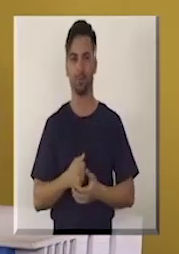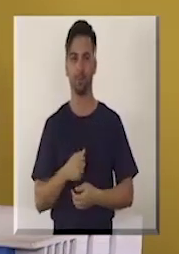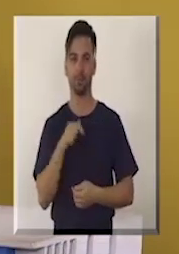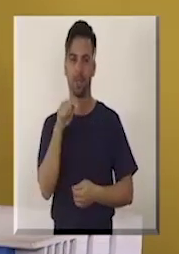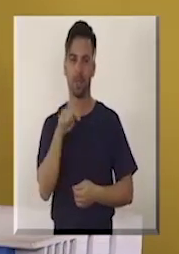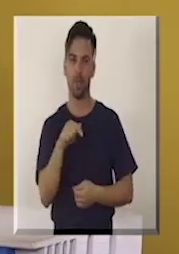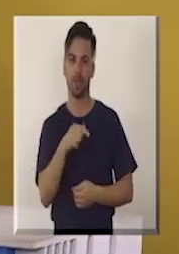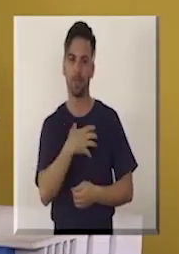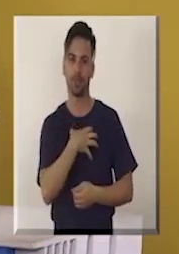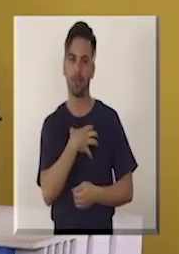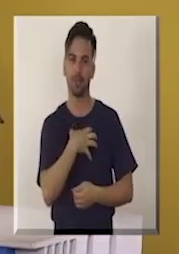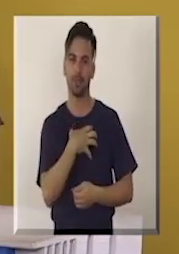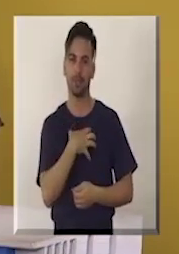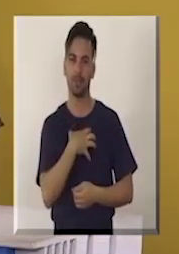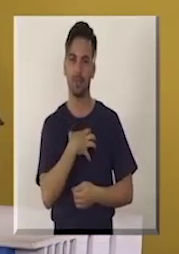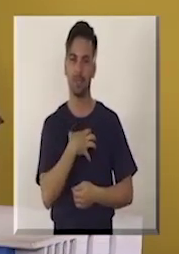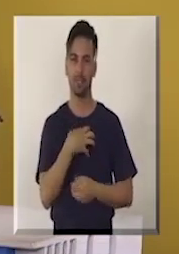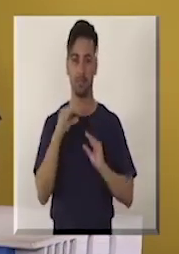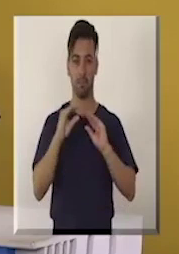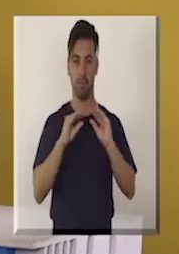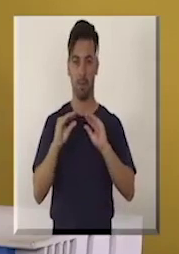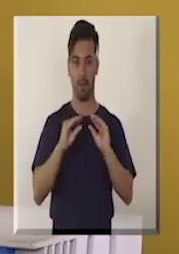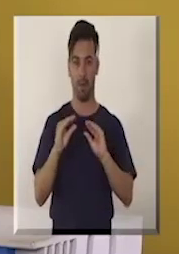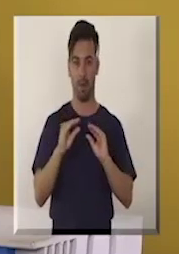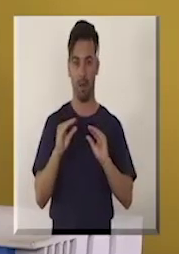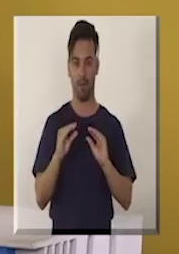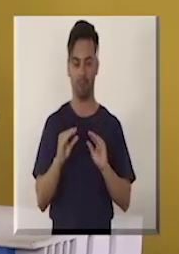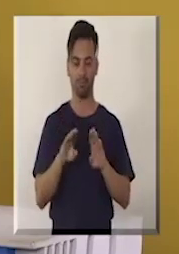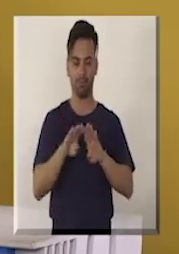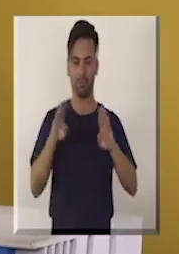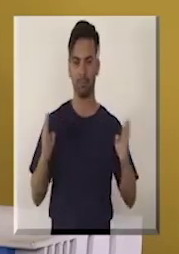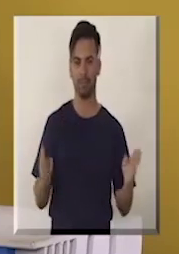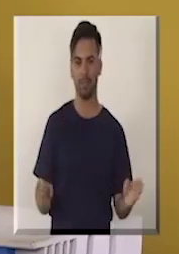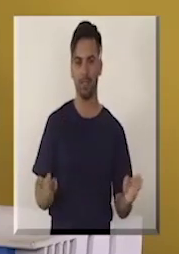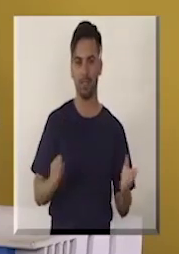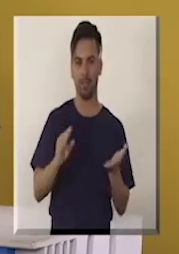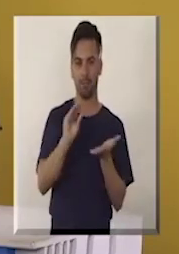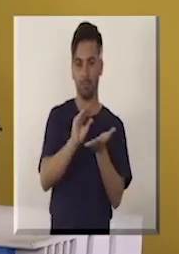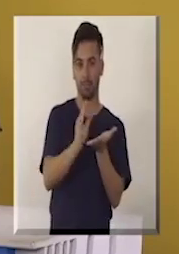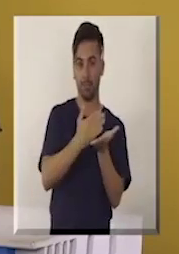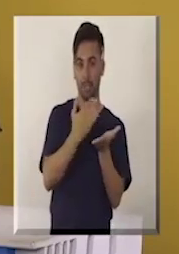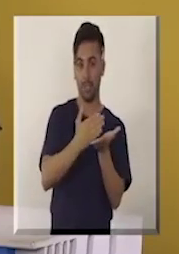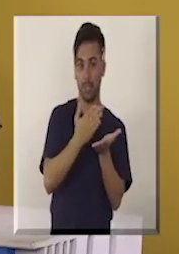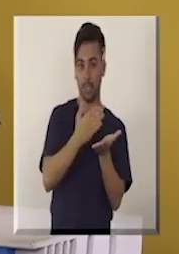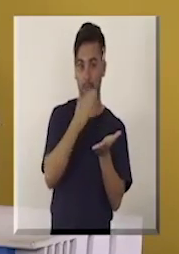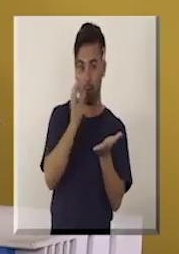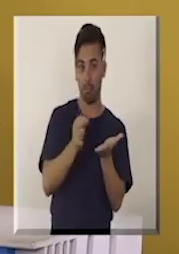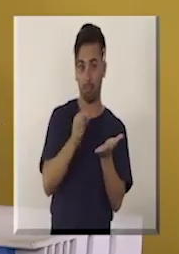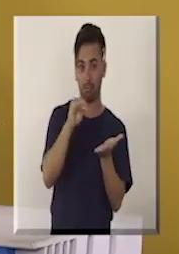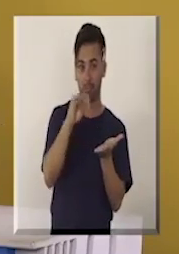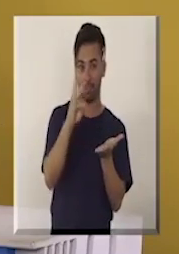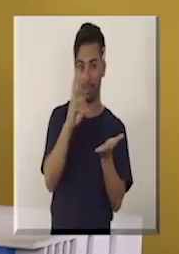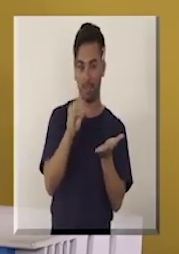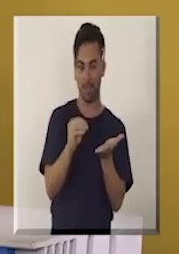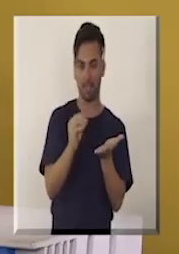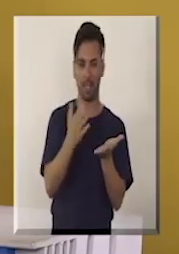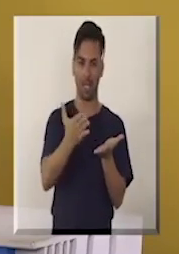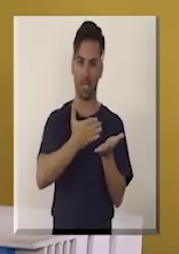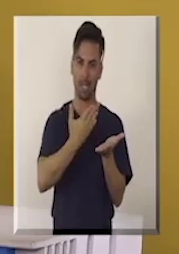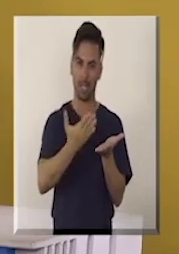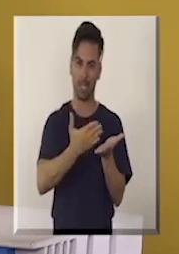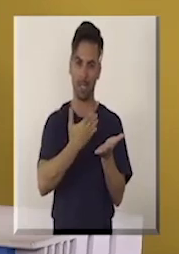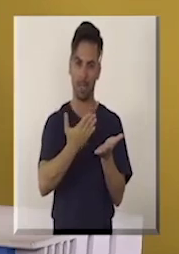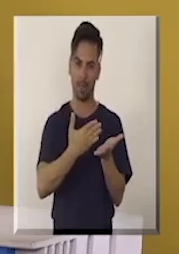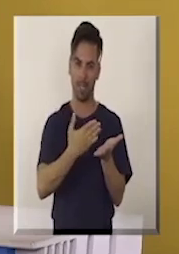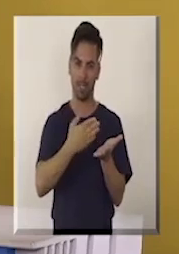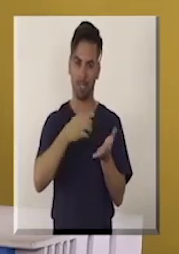tener en su mesa el libro y una libreta para tomar nota. Muy importante, no es necesario copiar todo